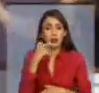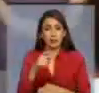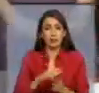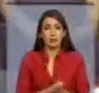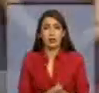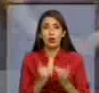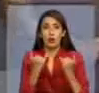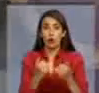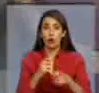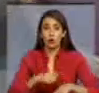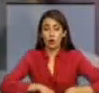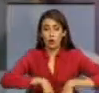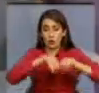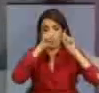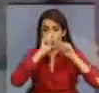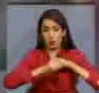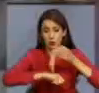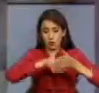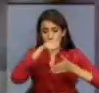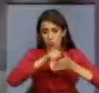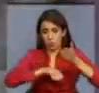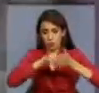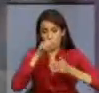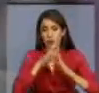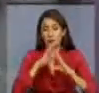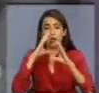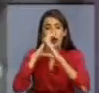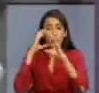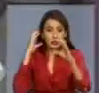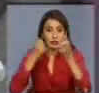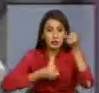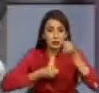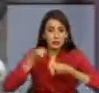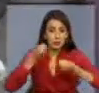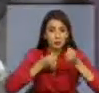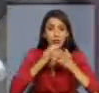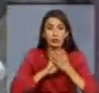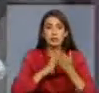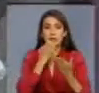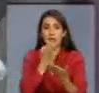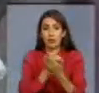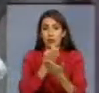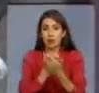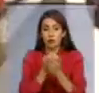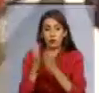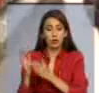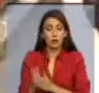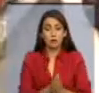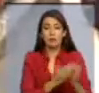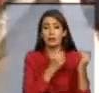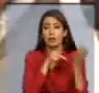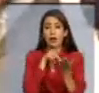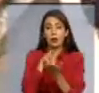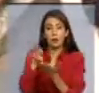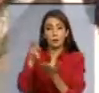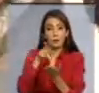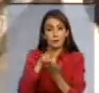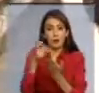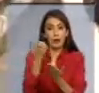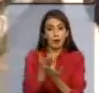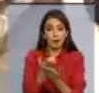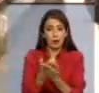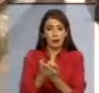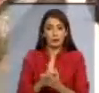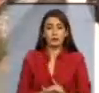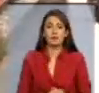un convenio entre los ministerios de Transporte, Finanzas, Defensa y la Alcaldía permite liberar recursos para financiar el déficit